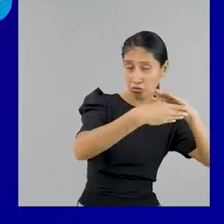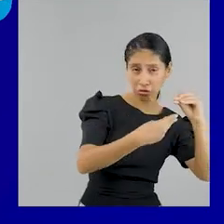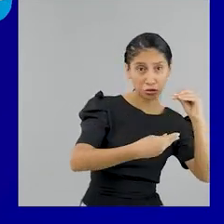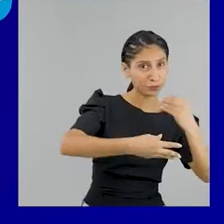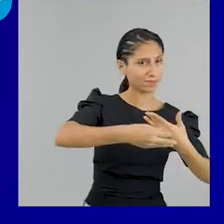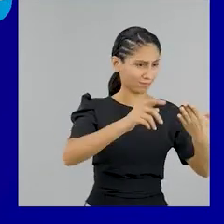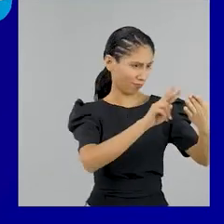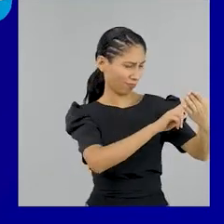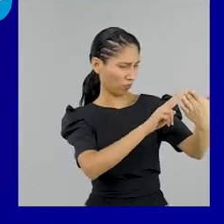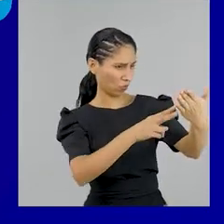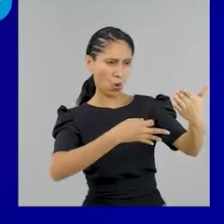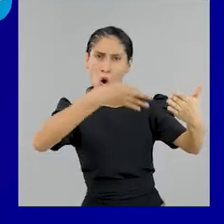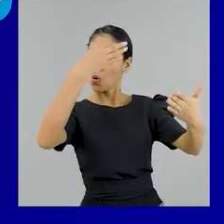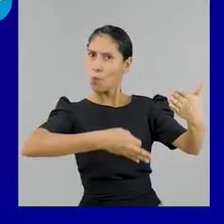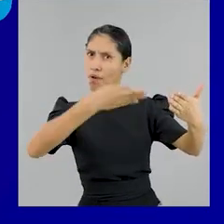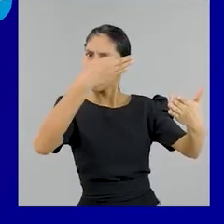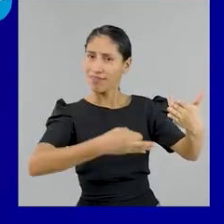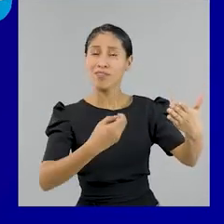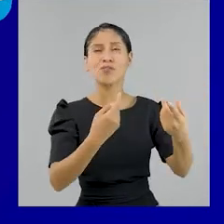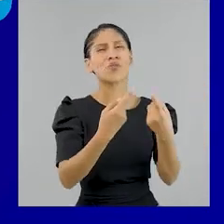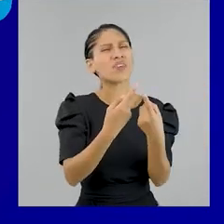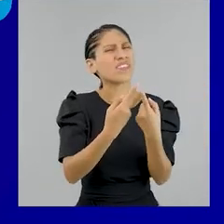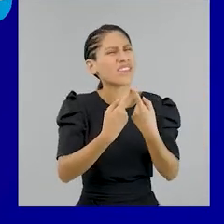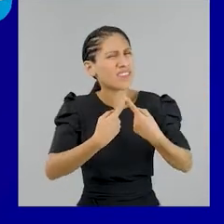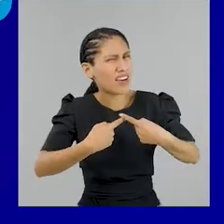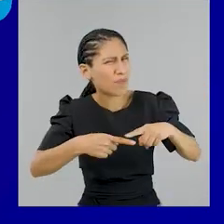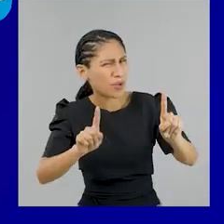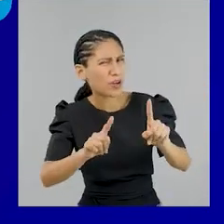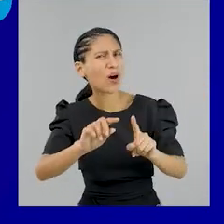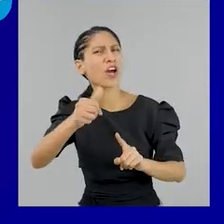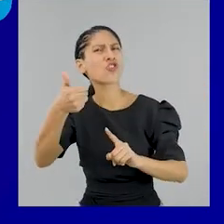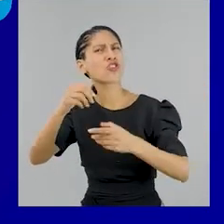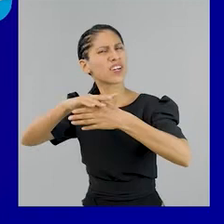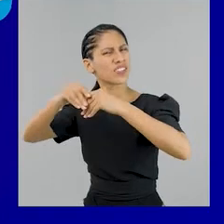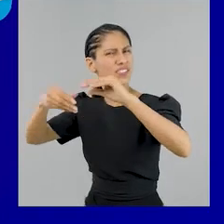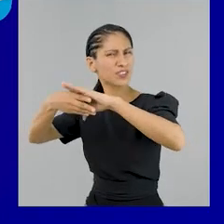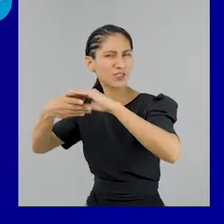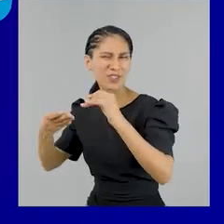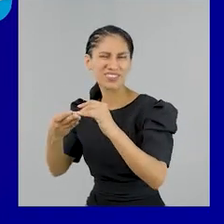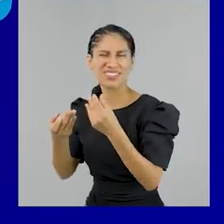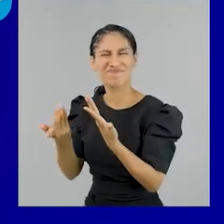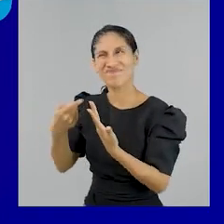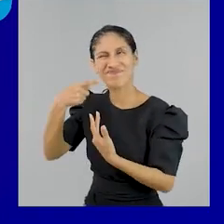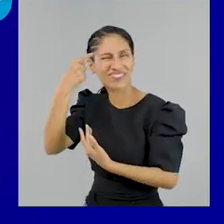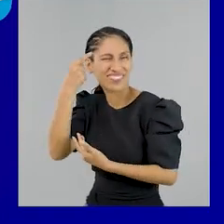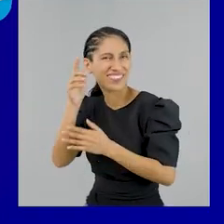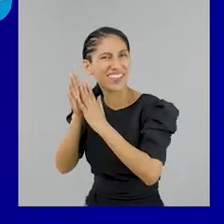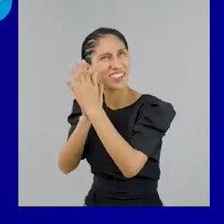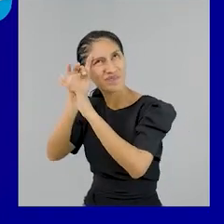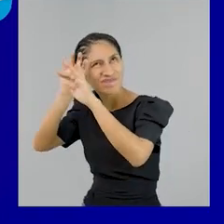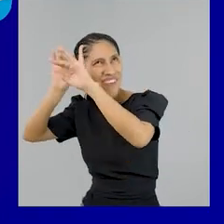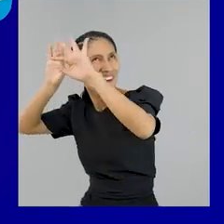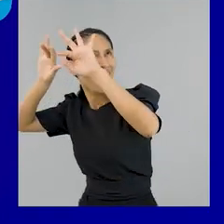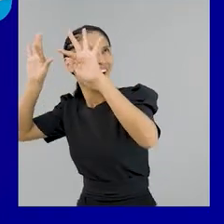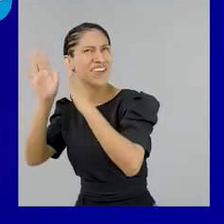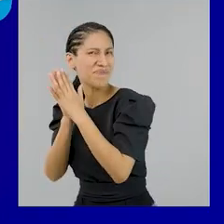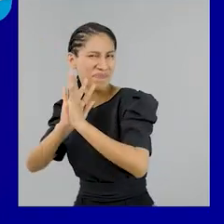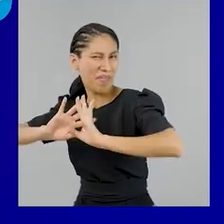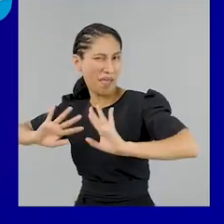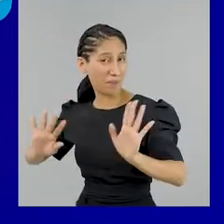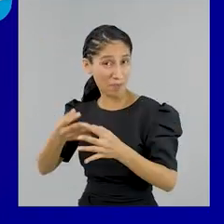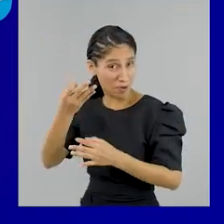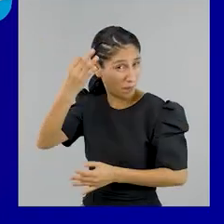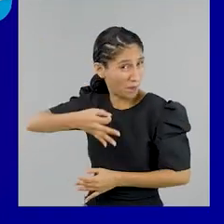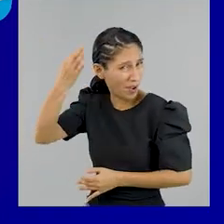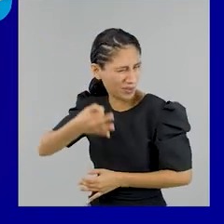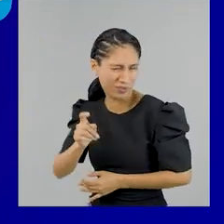o ficticio. En los textos narrativos, lo que se cuenta puede tratarse de algo real o ficticio enmarcado en la fantasía o